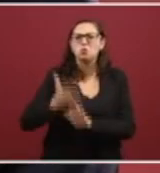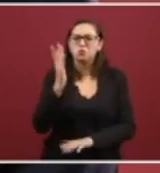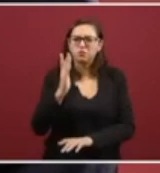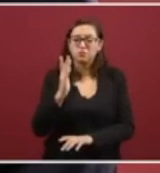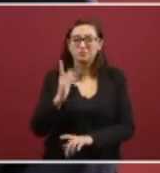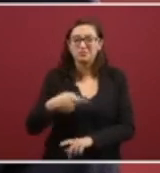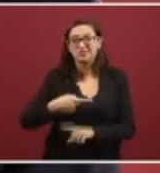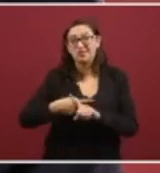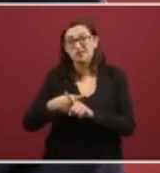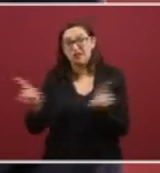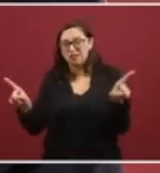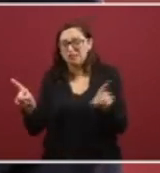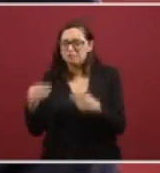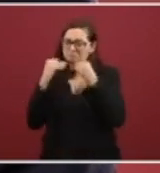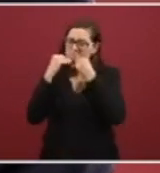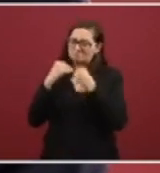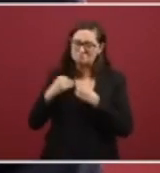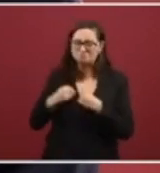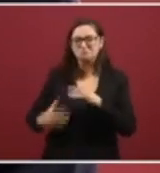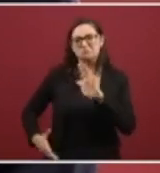Esa es la vía mexicana.